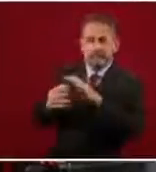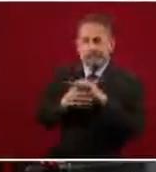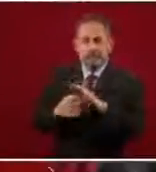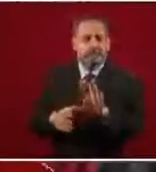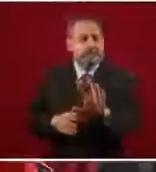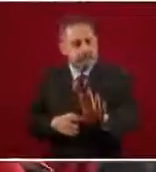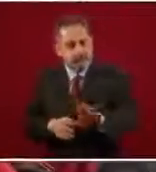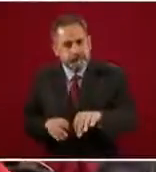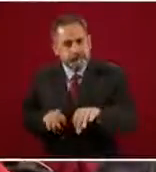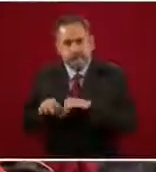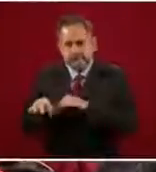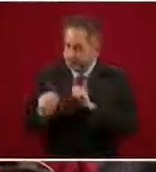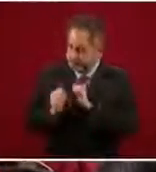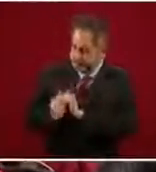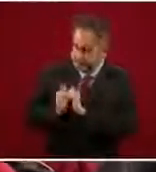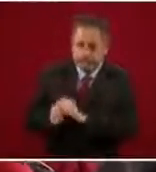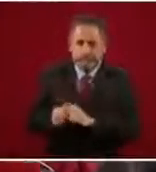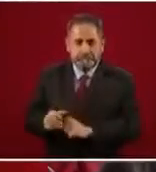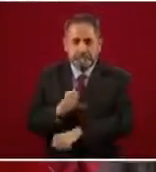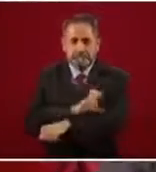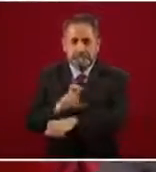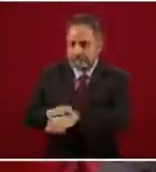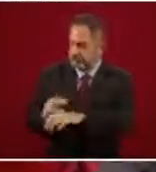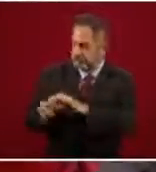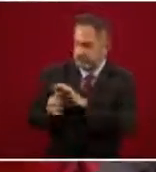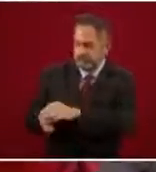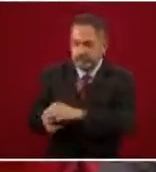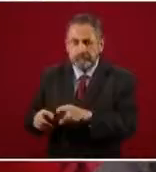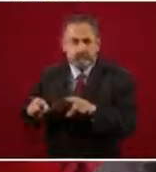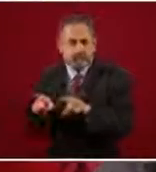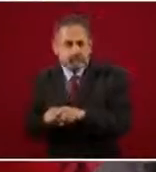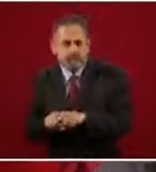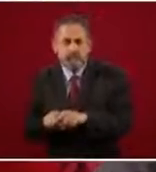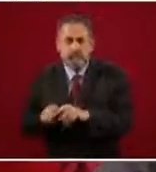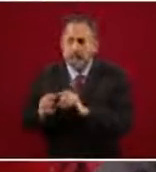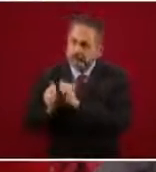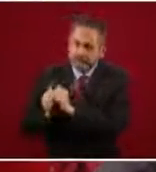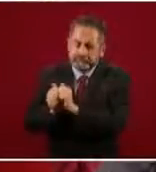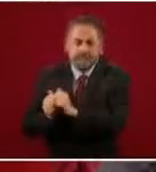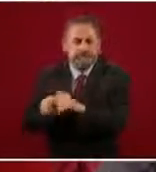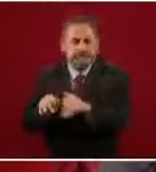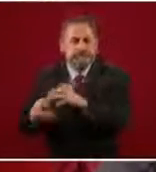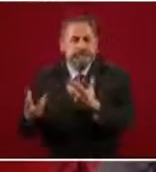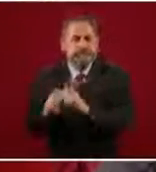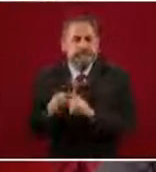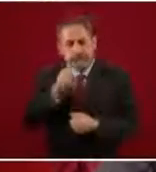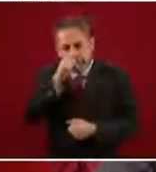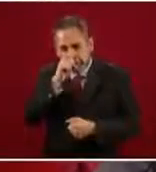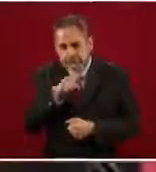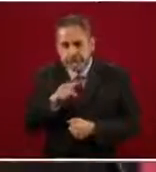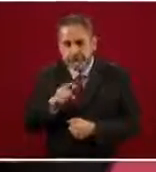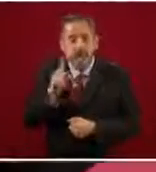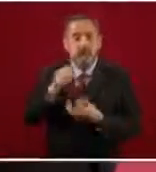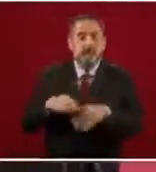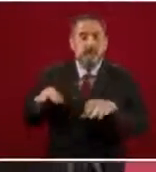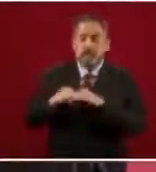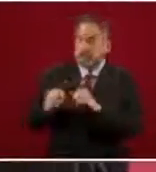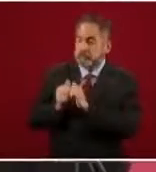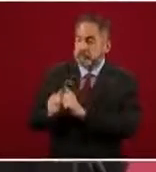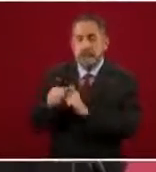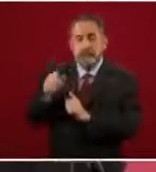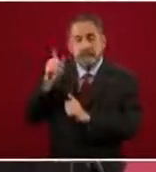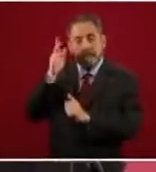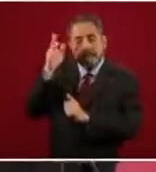Se está trabajando, hay coordinación, hay cooperación. Lo principal es la cooperación para el